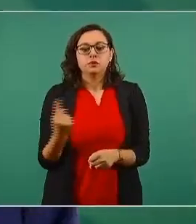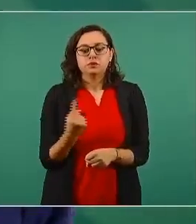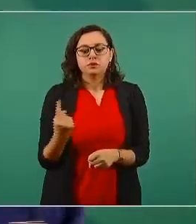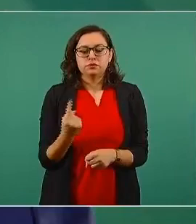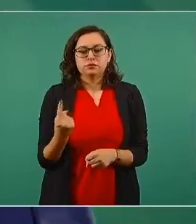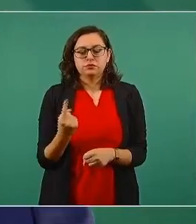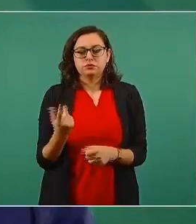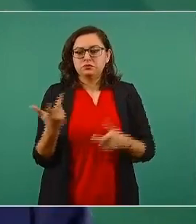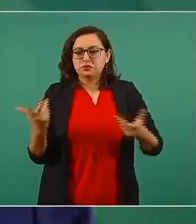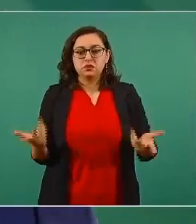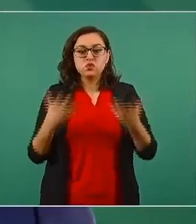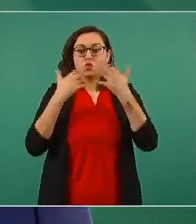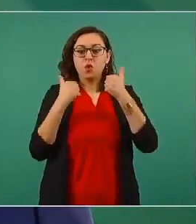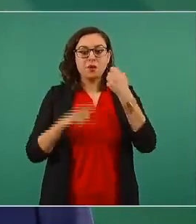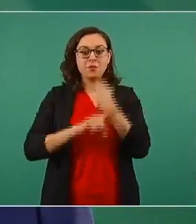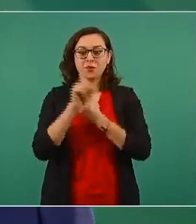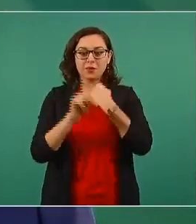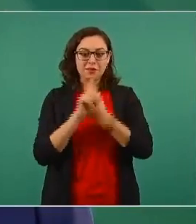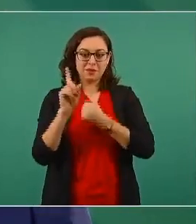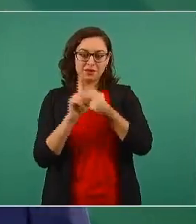no les afecta en nada